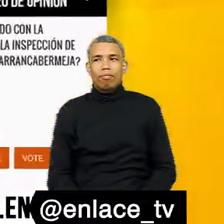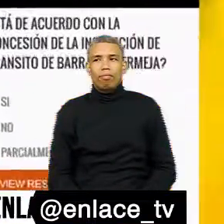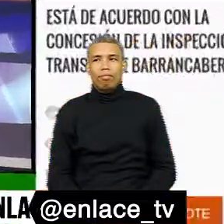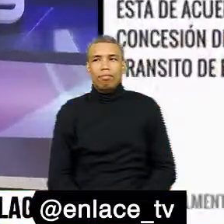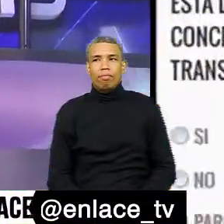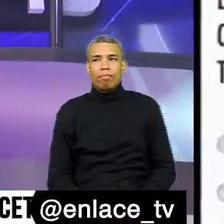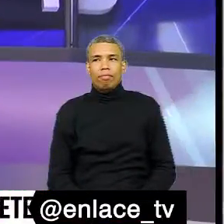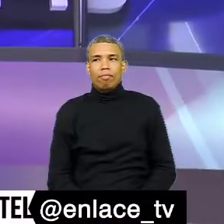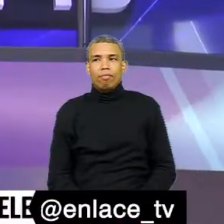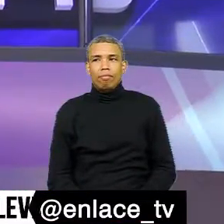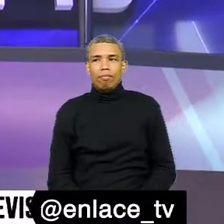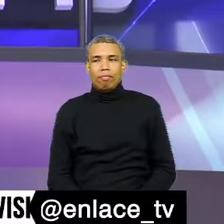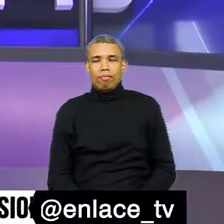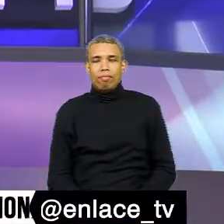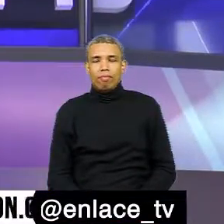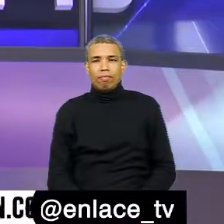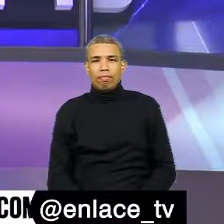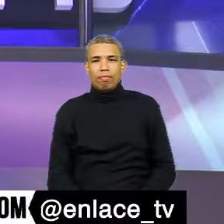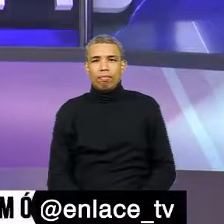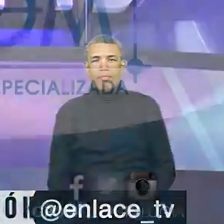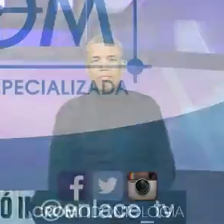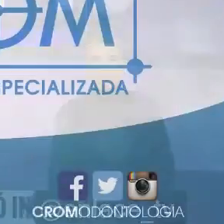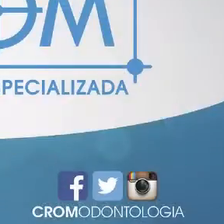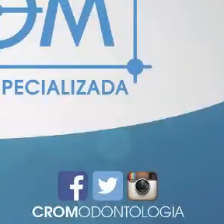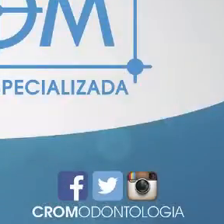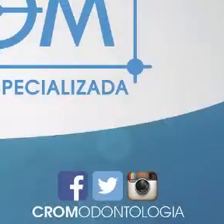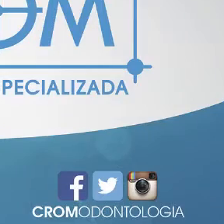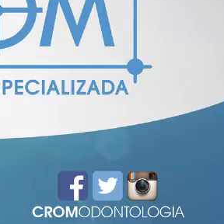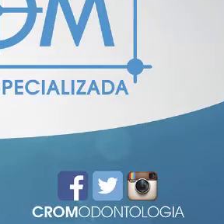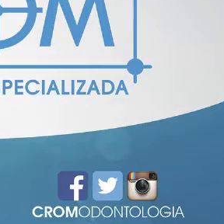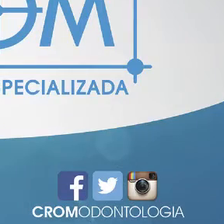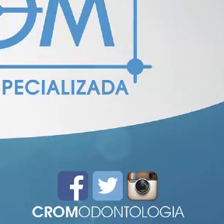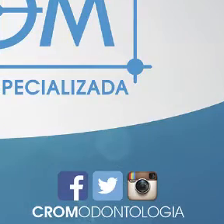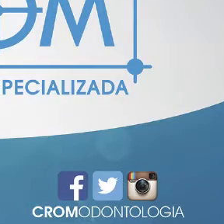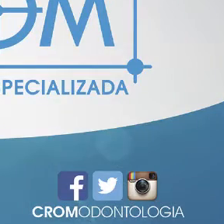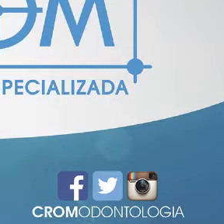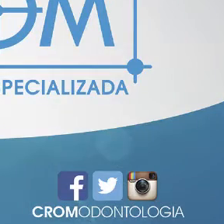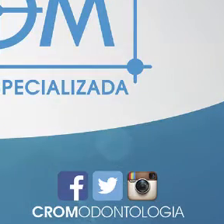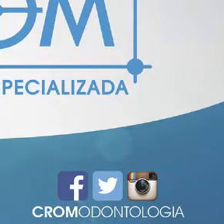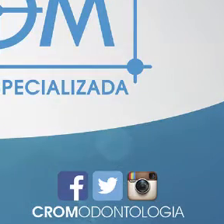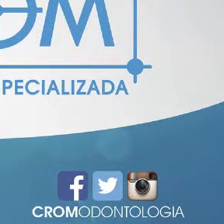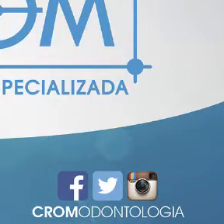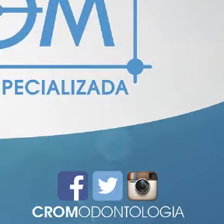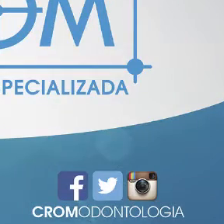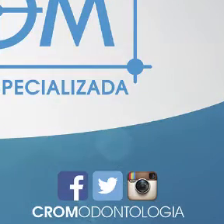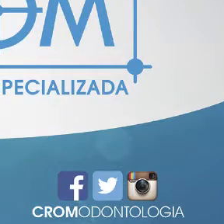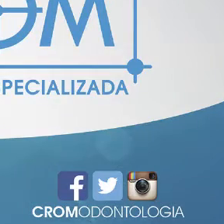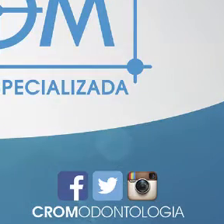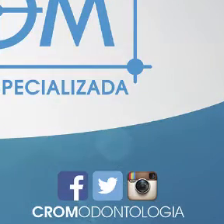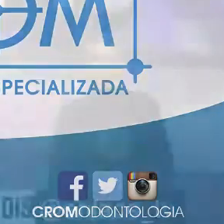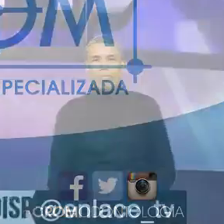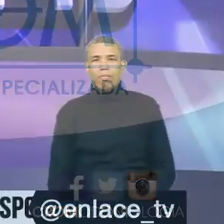www.enlacetelevisión.com. Visítenos. Y al mal tiempo, buena cara. Desde 1994, Chrome es la sonrisa de Barranca